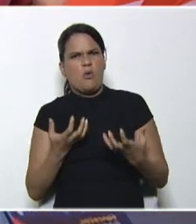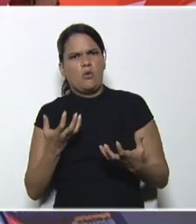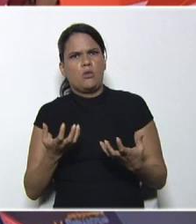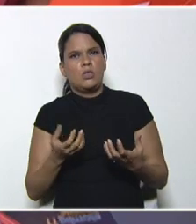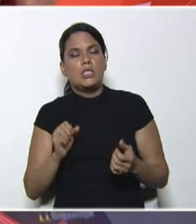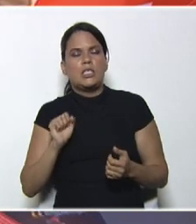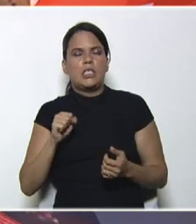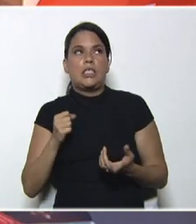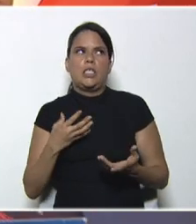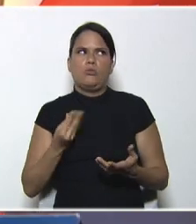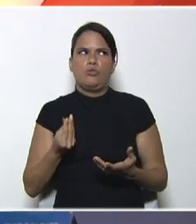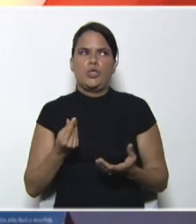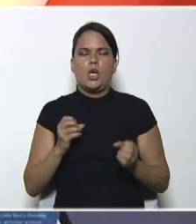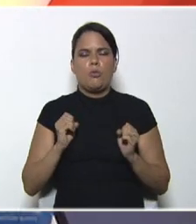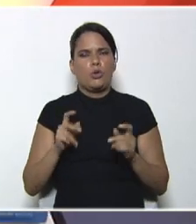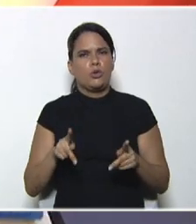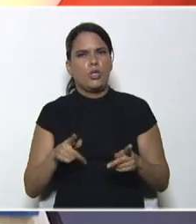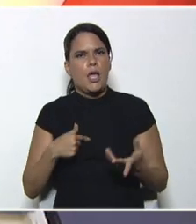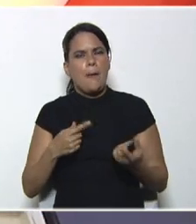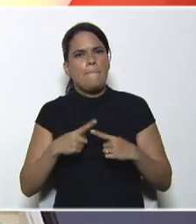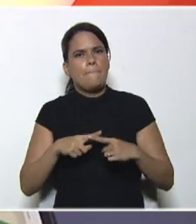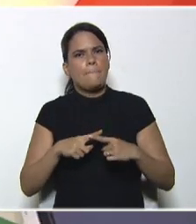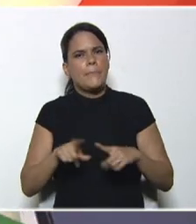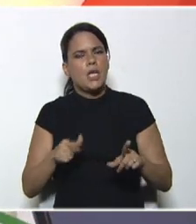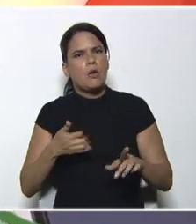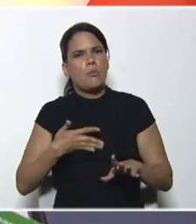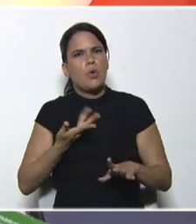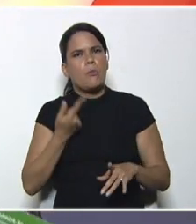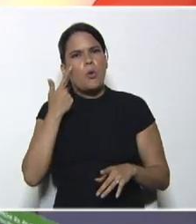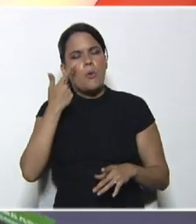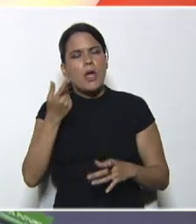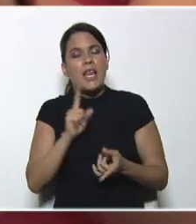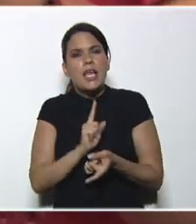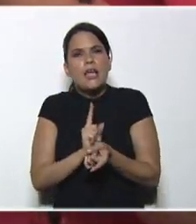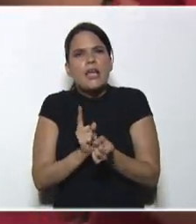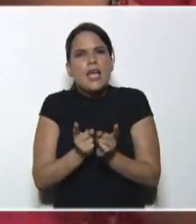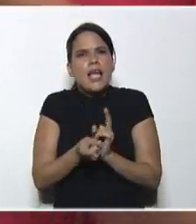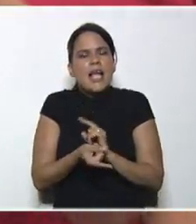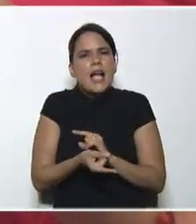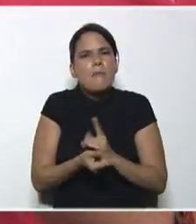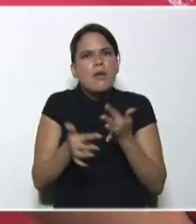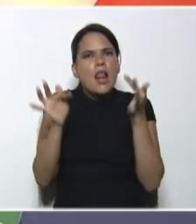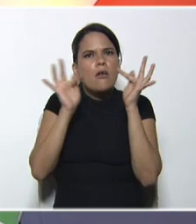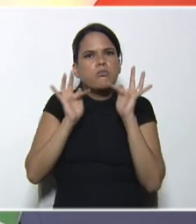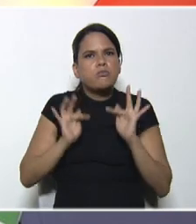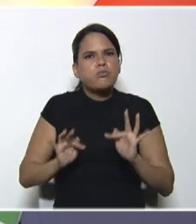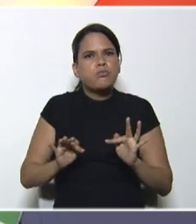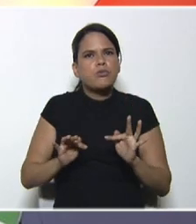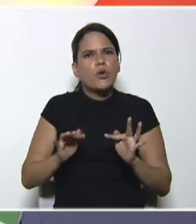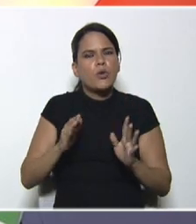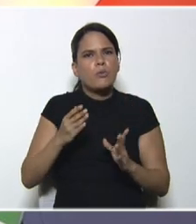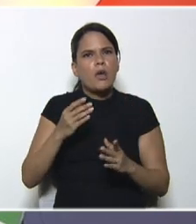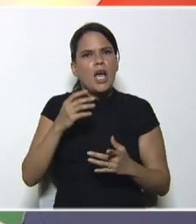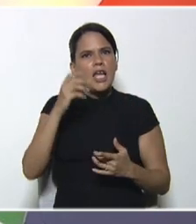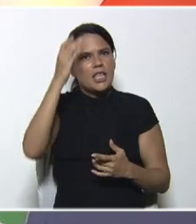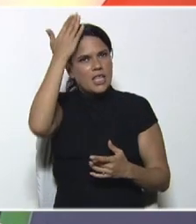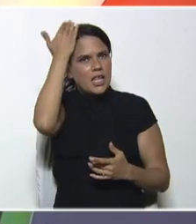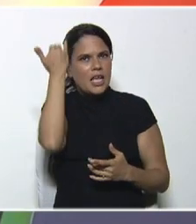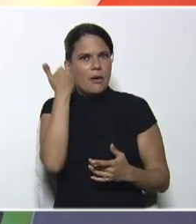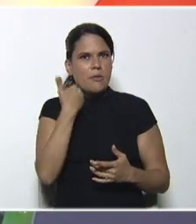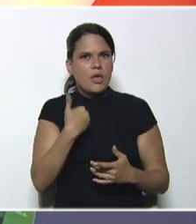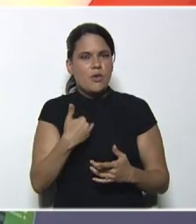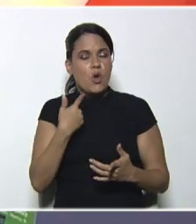muchas oportunidades. Pero podemos ver que cambia la estructura del cabello. Ya no es enrulado, sino que es